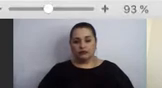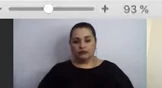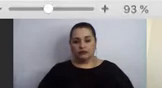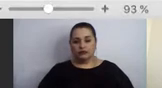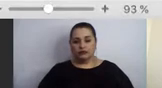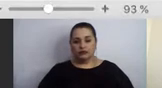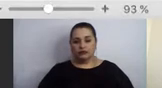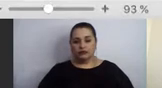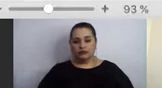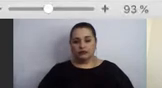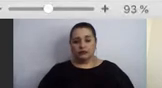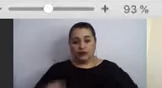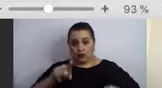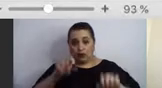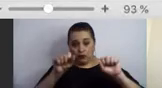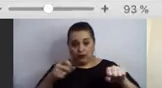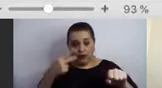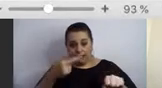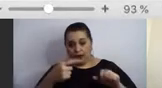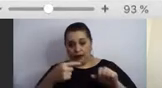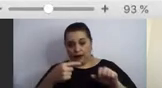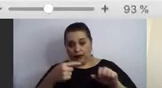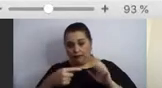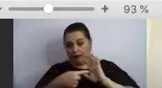Ok, no sé si ahí están viendo la presentación.